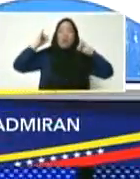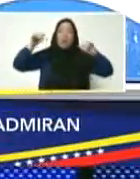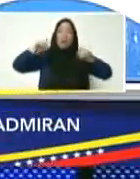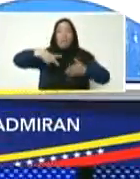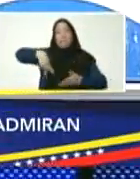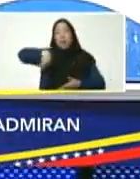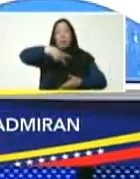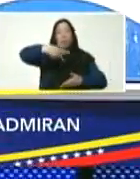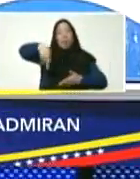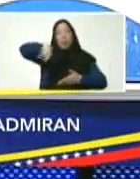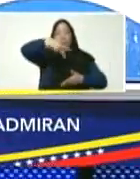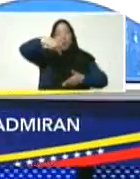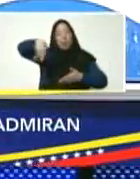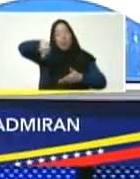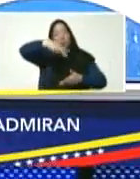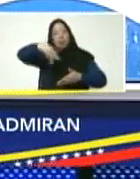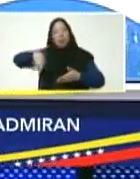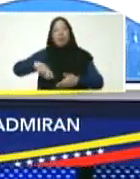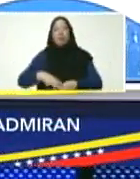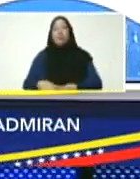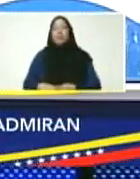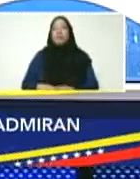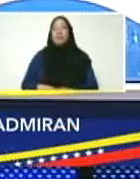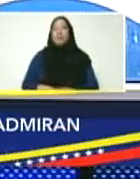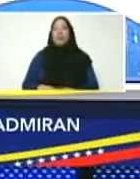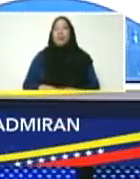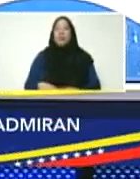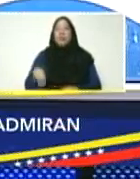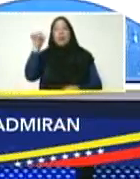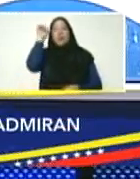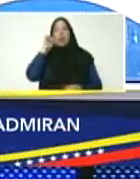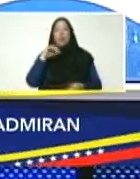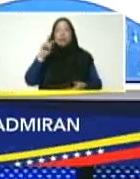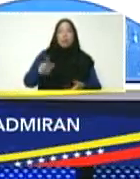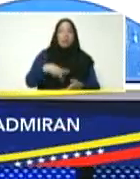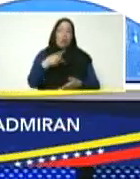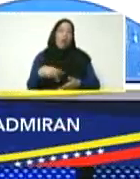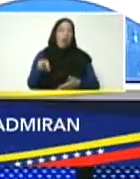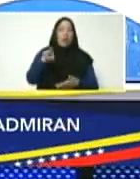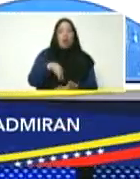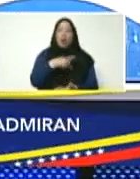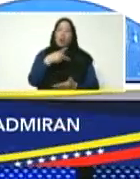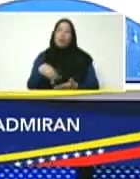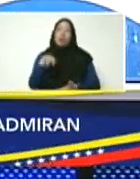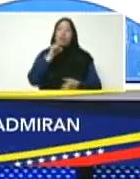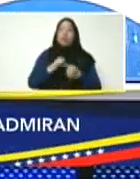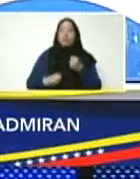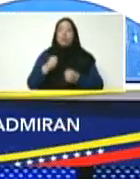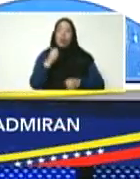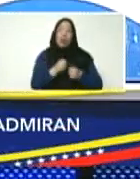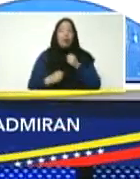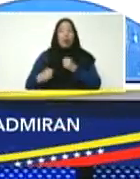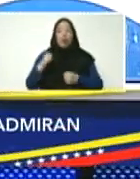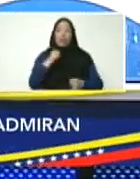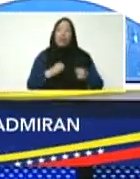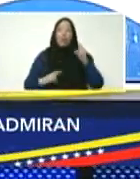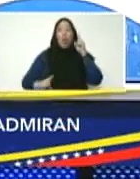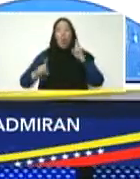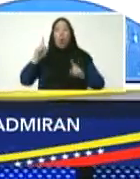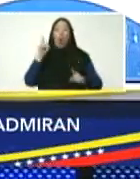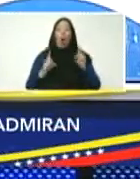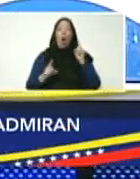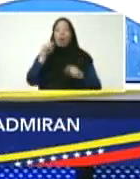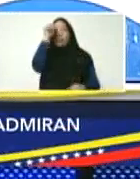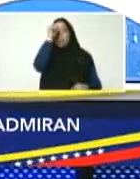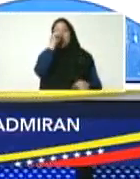traquín, traquín, el viernes, el sábado, racatata, racatata, racatata, racatata, el